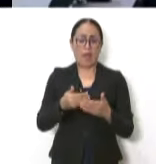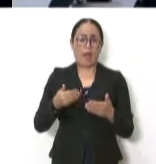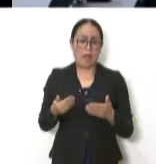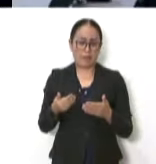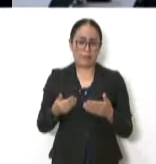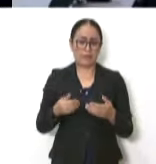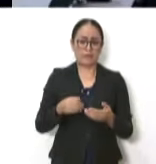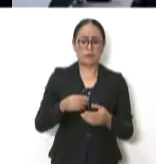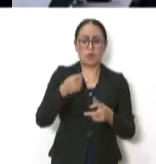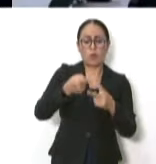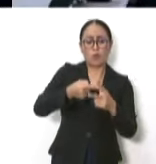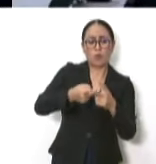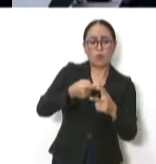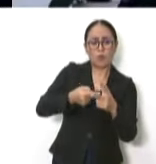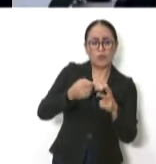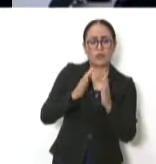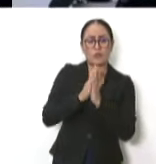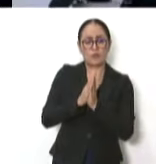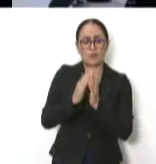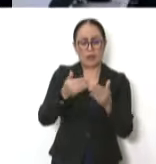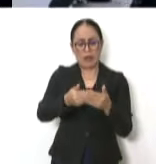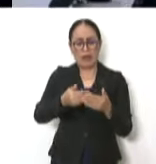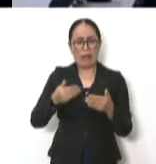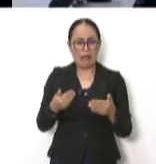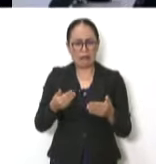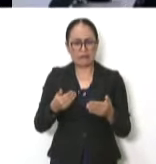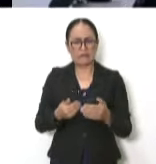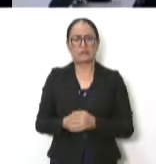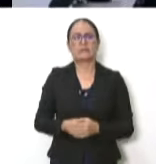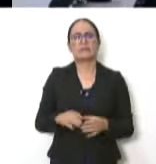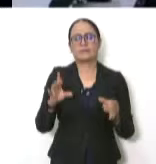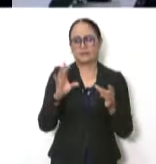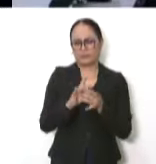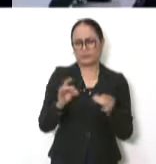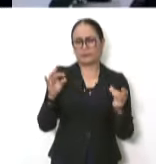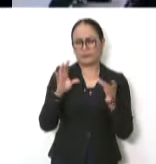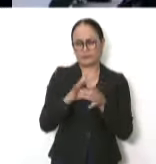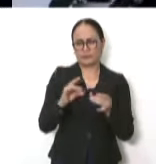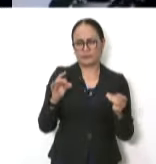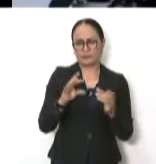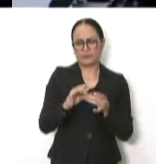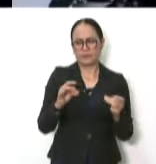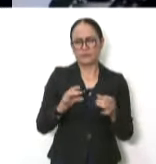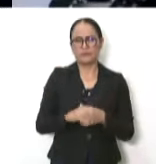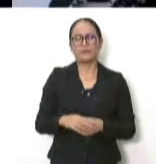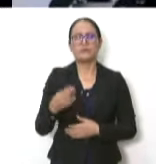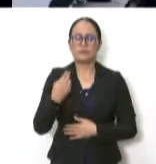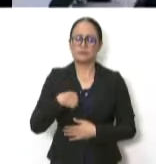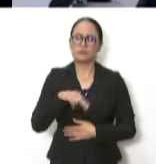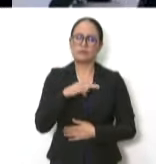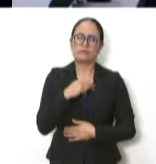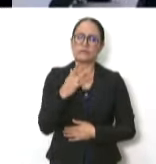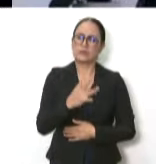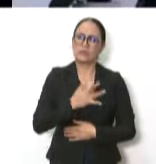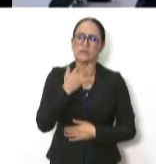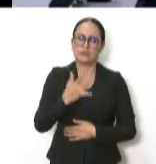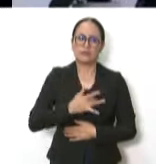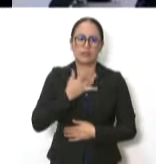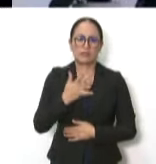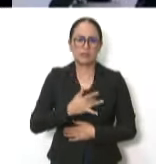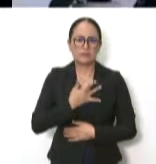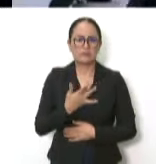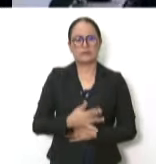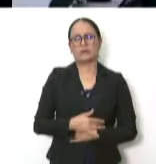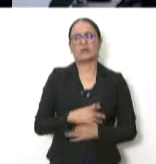la colecta de votación, cabe una brevísima alusión. Una vez más, hemos considerado